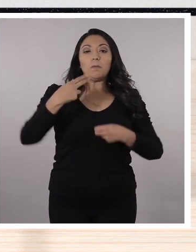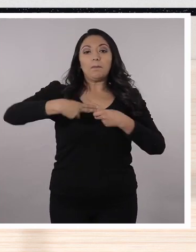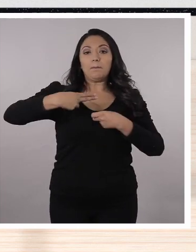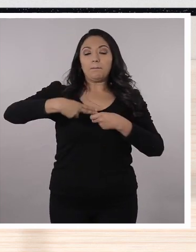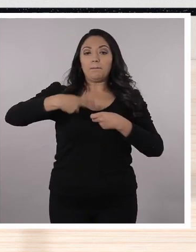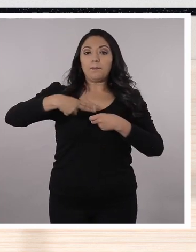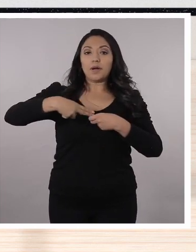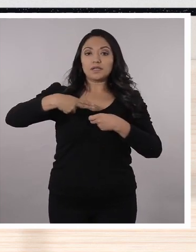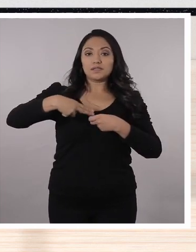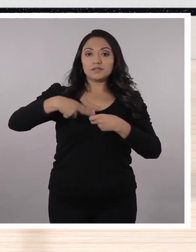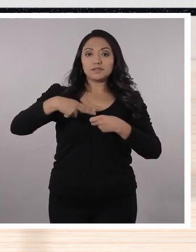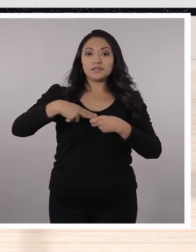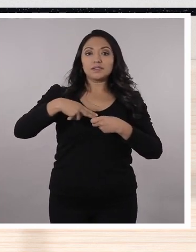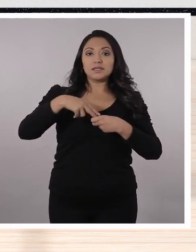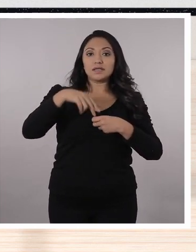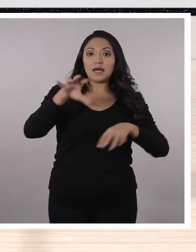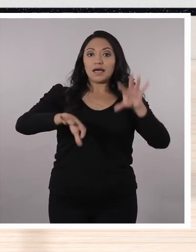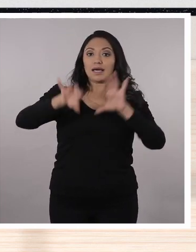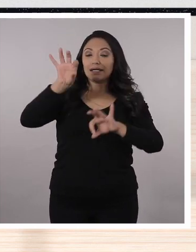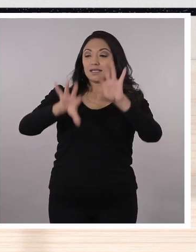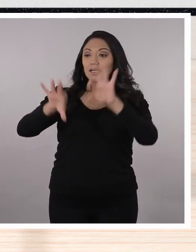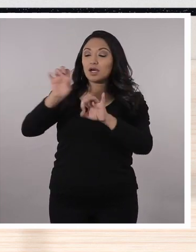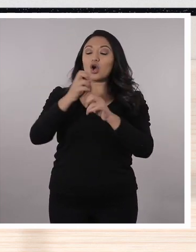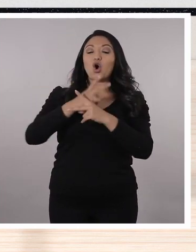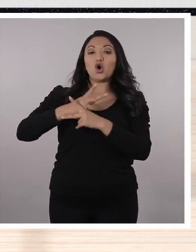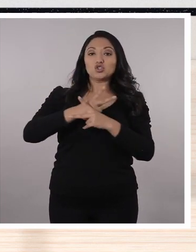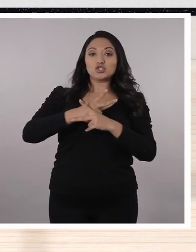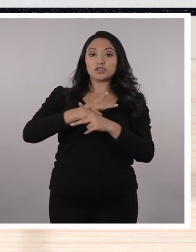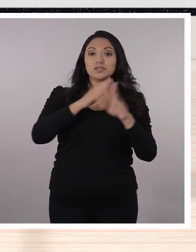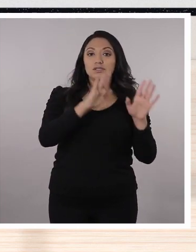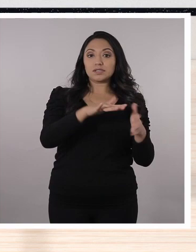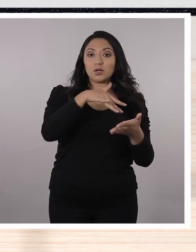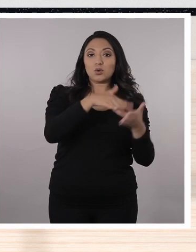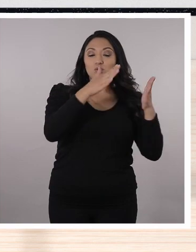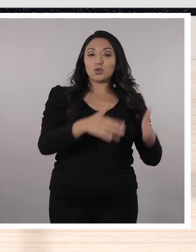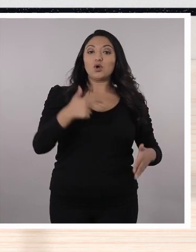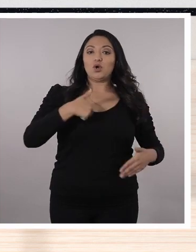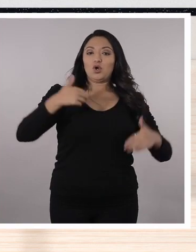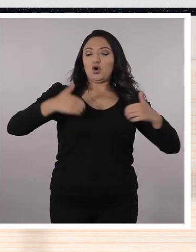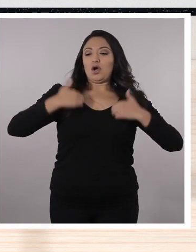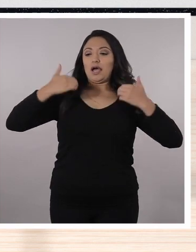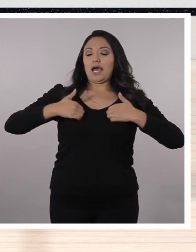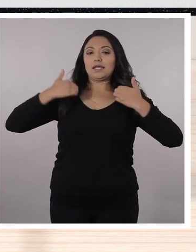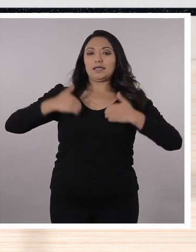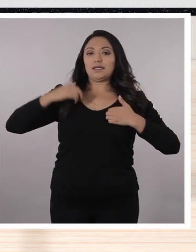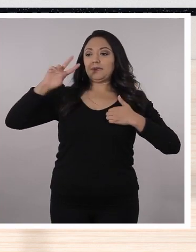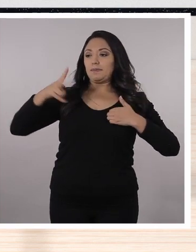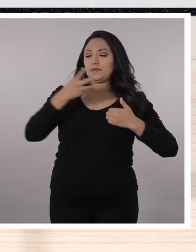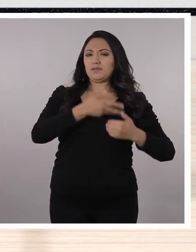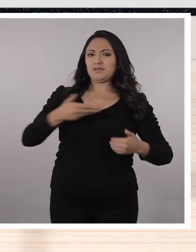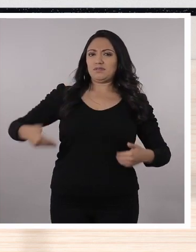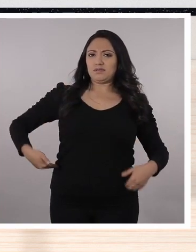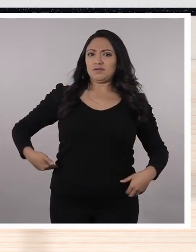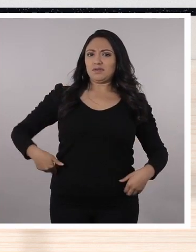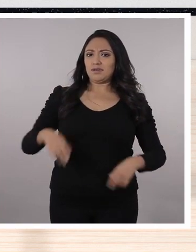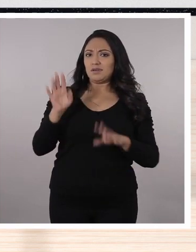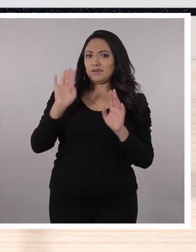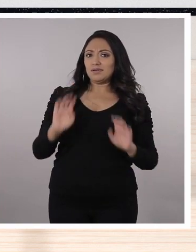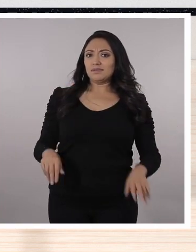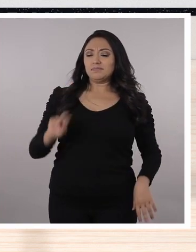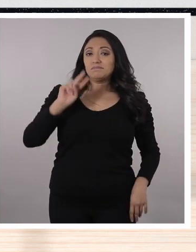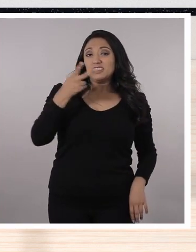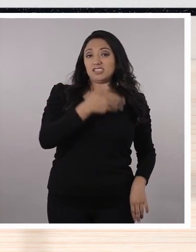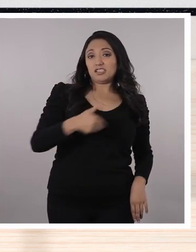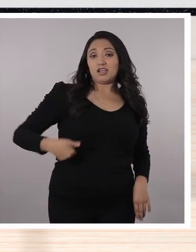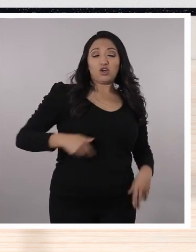de participar para las elecciones del Consejo Estudiantil. Yo pude ser candidata a vicepresidencia de del Consejo